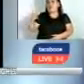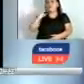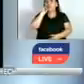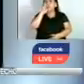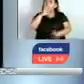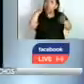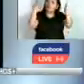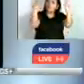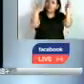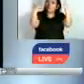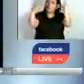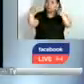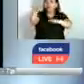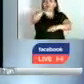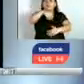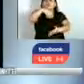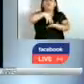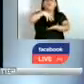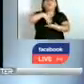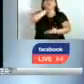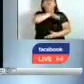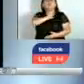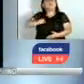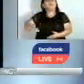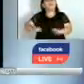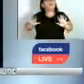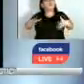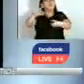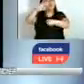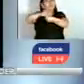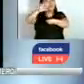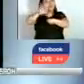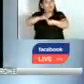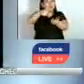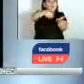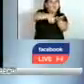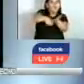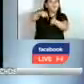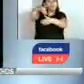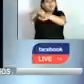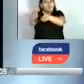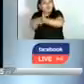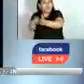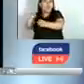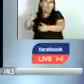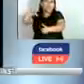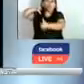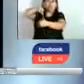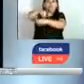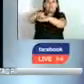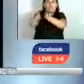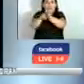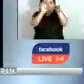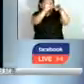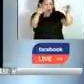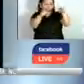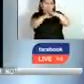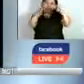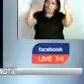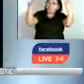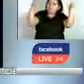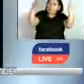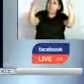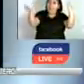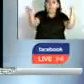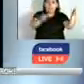su felicitación al pueblo de El Salvador por la exitosa celebración de elecciones legislativas, municipales y del Parlacen. Aplaudimos la amplia participación